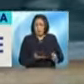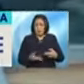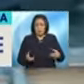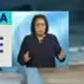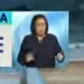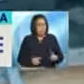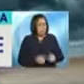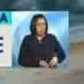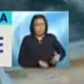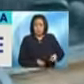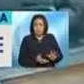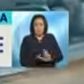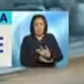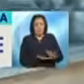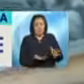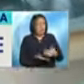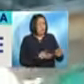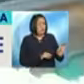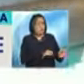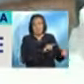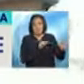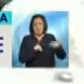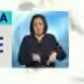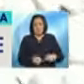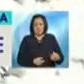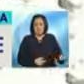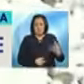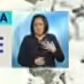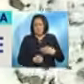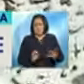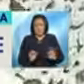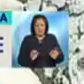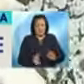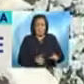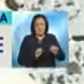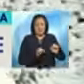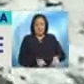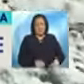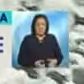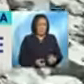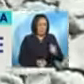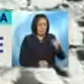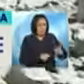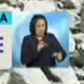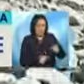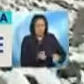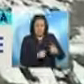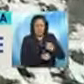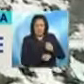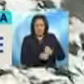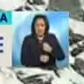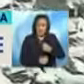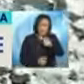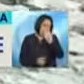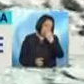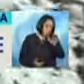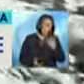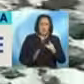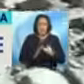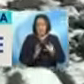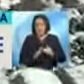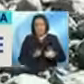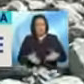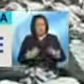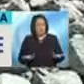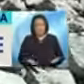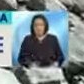Las herramientas ni tampoco nos vienen a decir siquiera, pondremos la mano de obra, mire usted, está inhabitable mi casa. No, lo